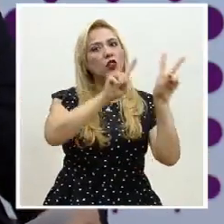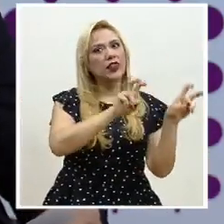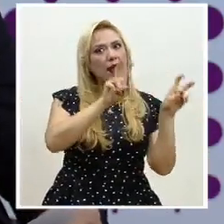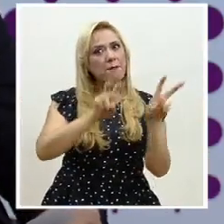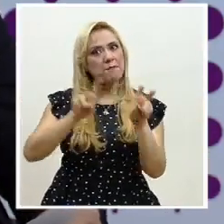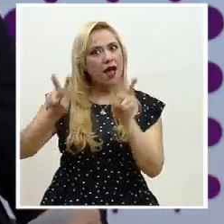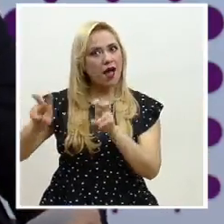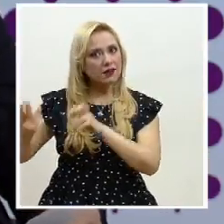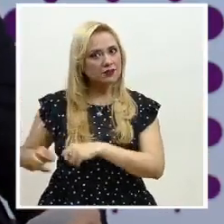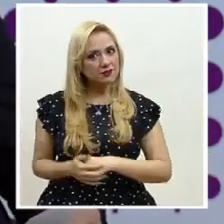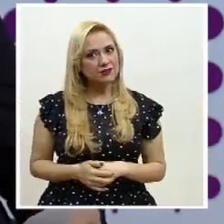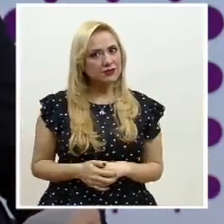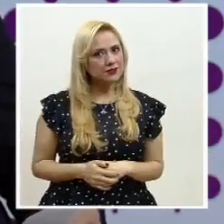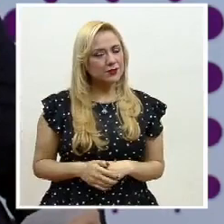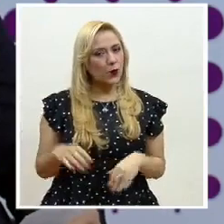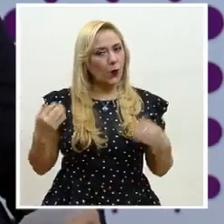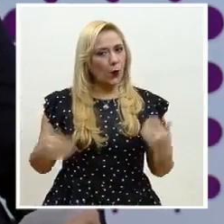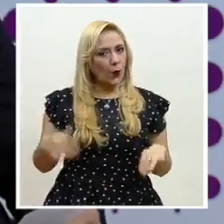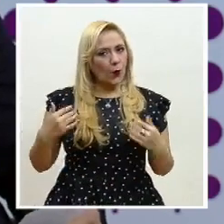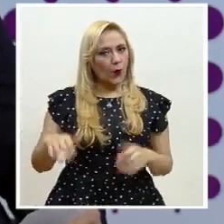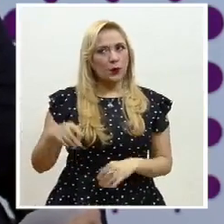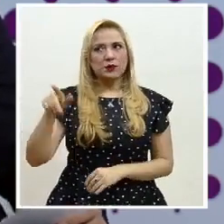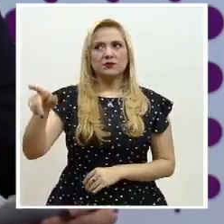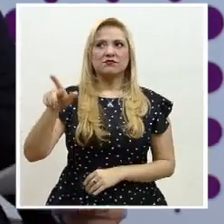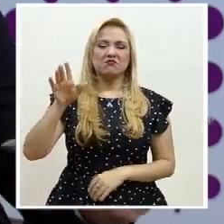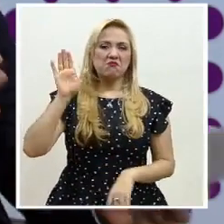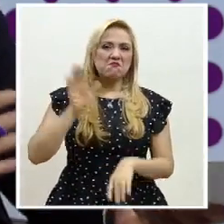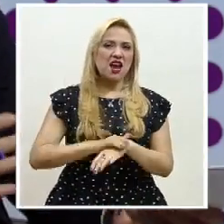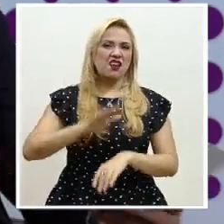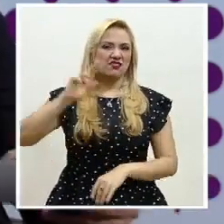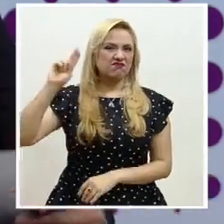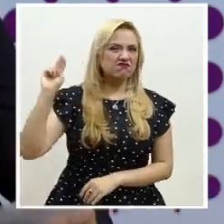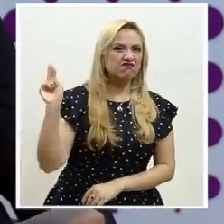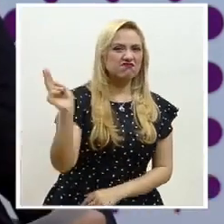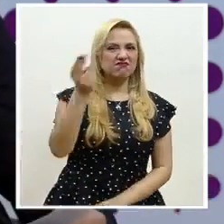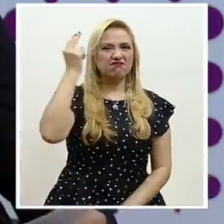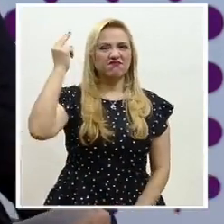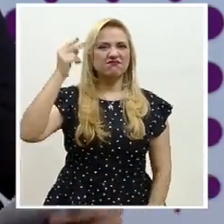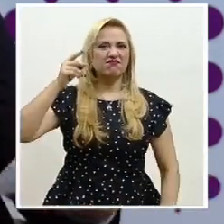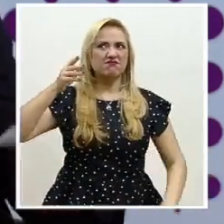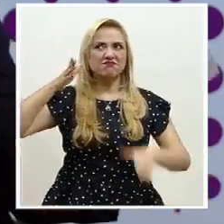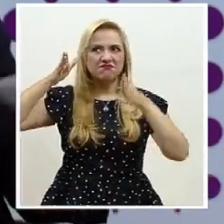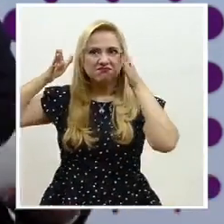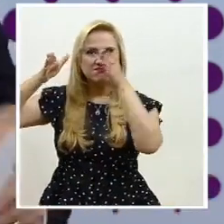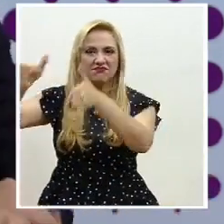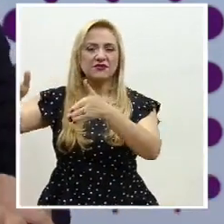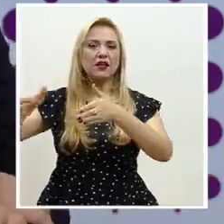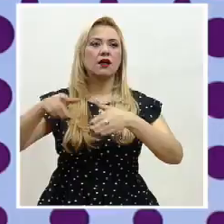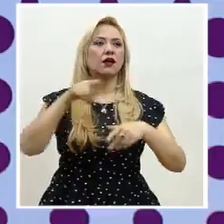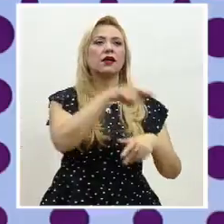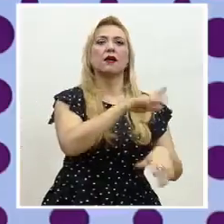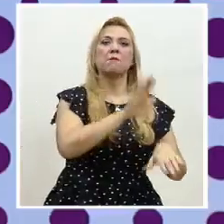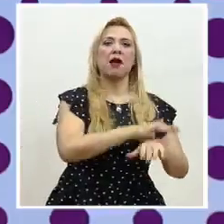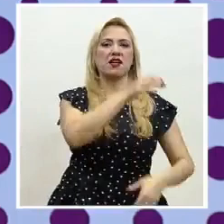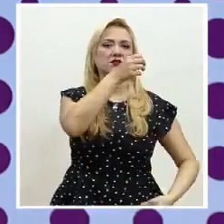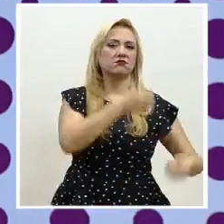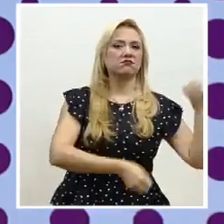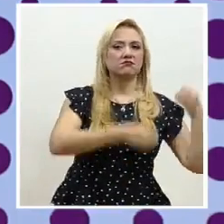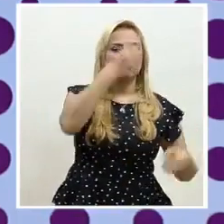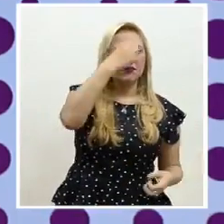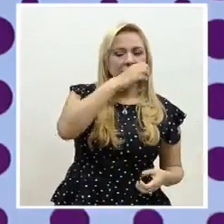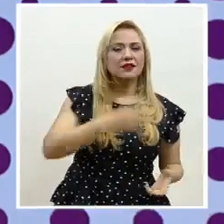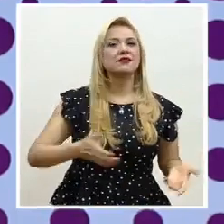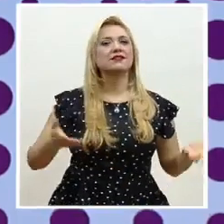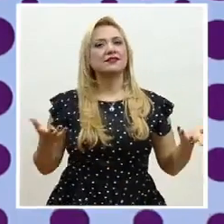materias, con unas personas más académicas, con un perfil más académico y otras más judiciales. ¿Qué opinión tienes sobre este tema? Yo creo que